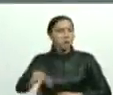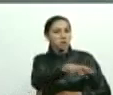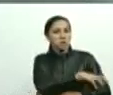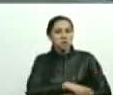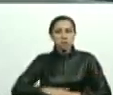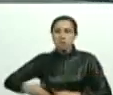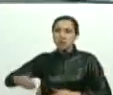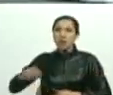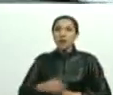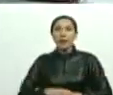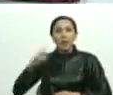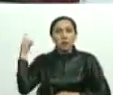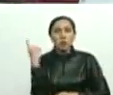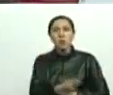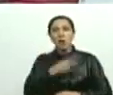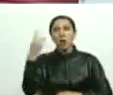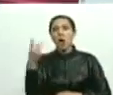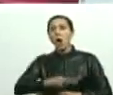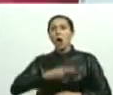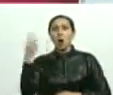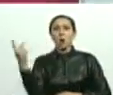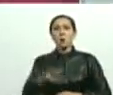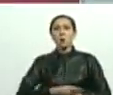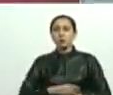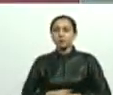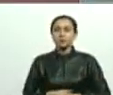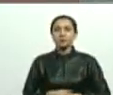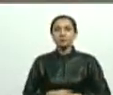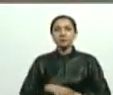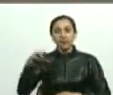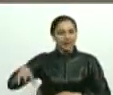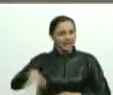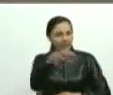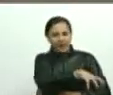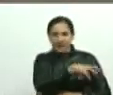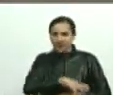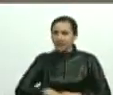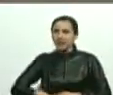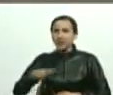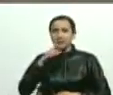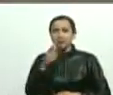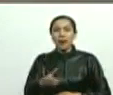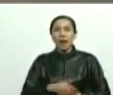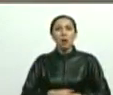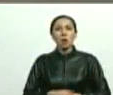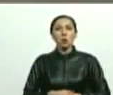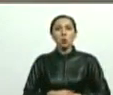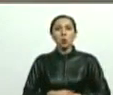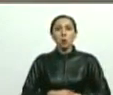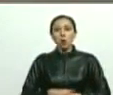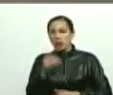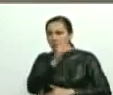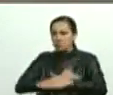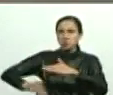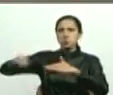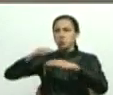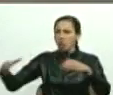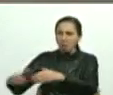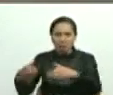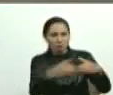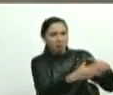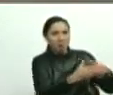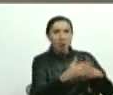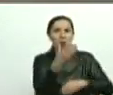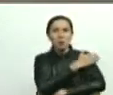la política, las oligarquías de los estados, las oligarquías y los apellidotes de los pelucones de los estados.